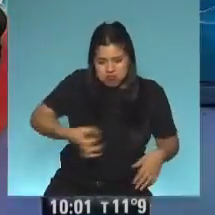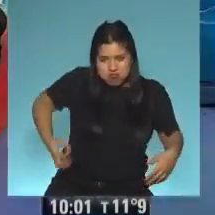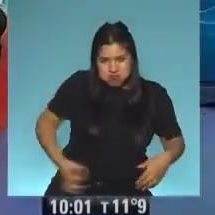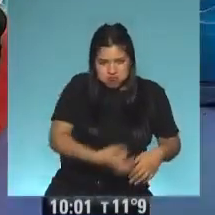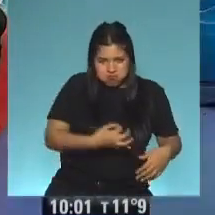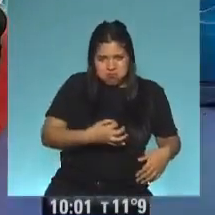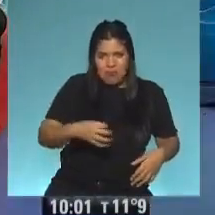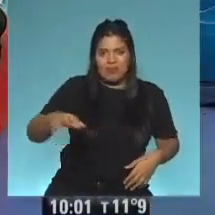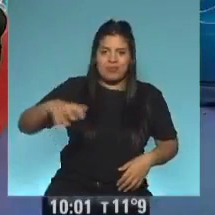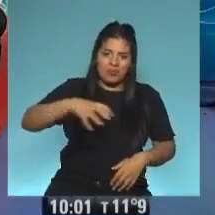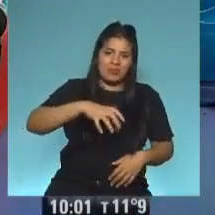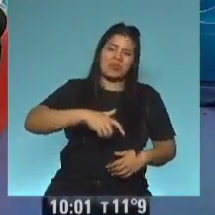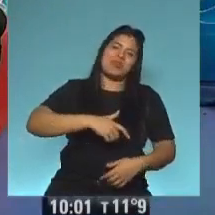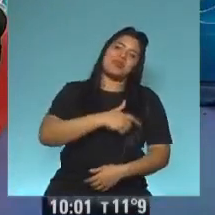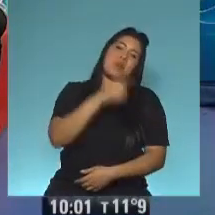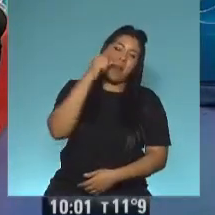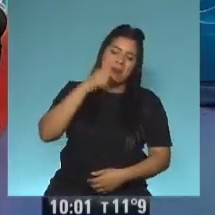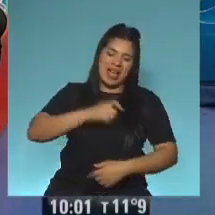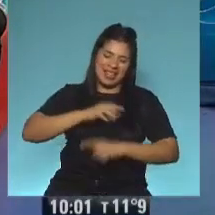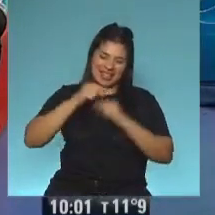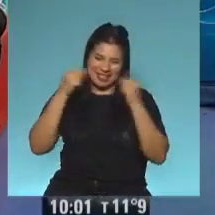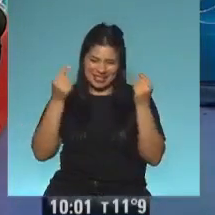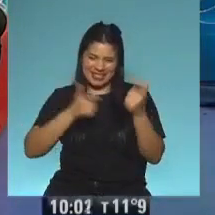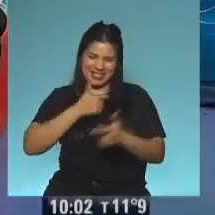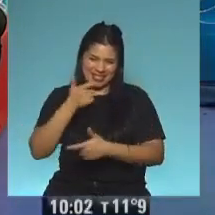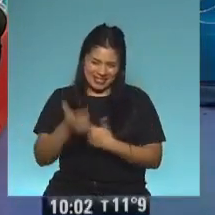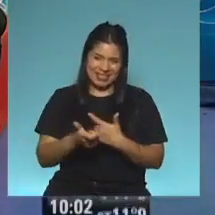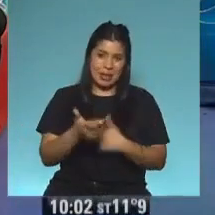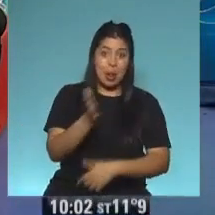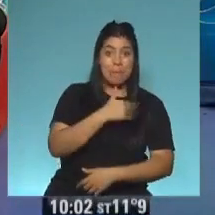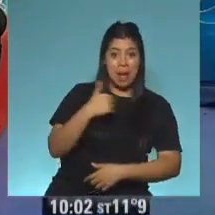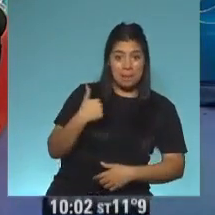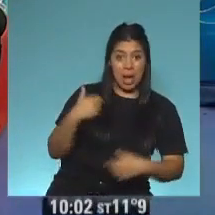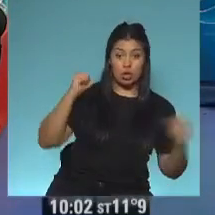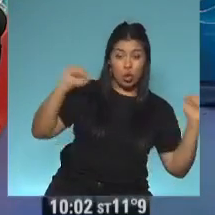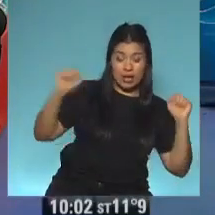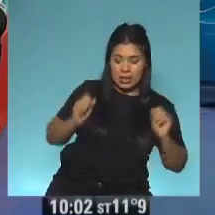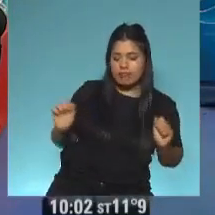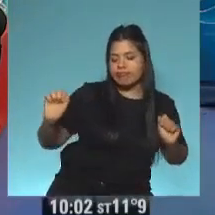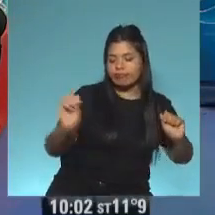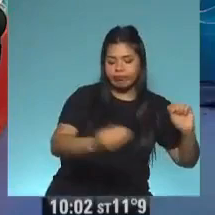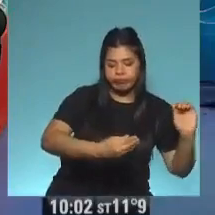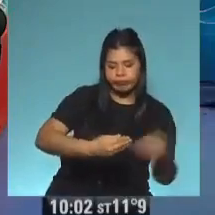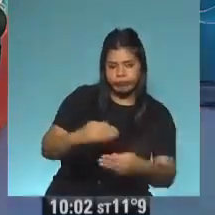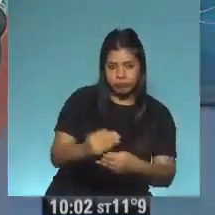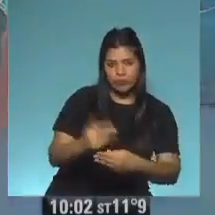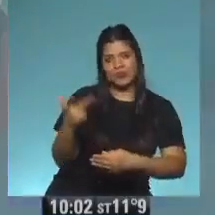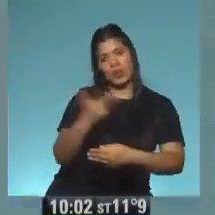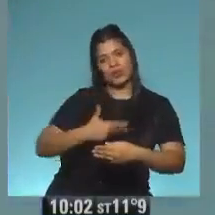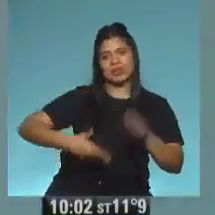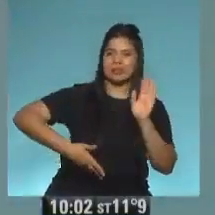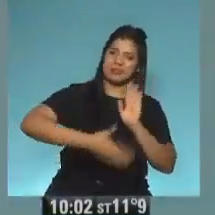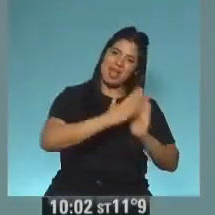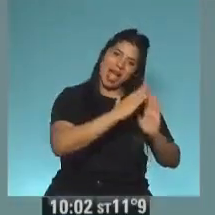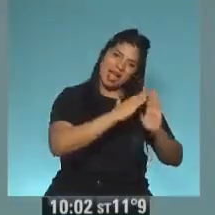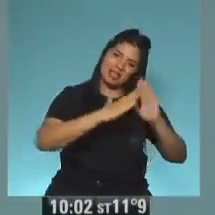La mamá envolvió a Pino en una toalla y los tres volvieron a casa canturreando.